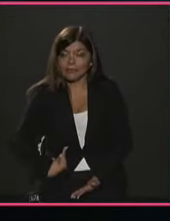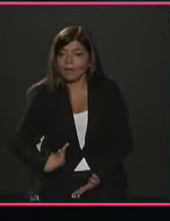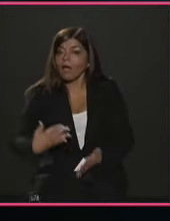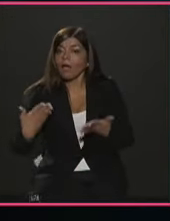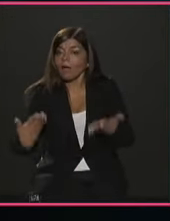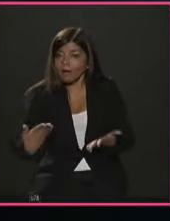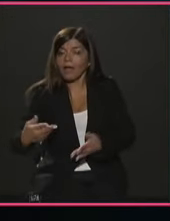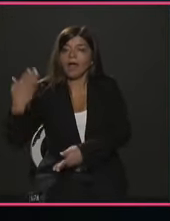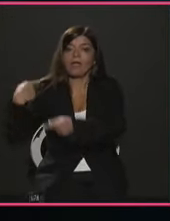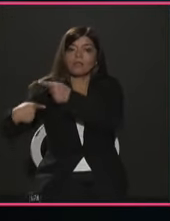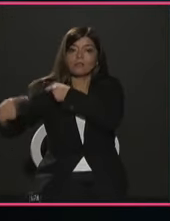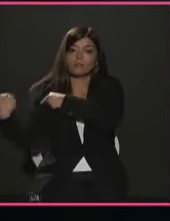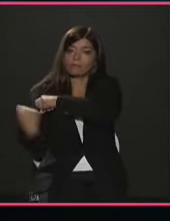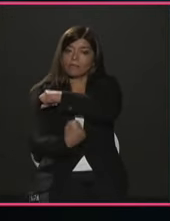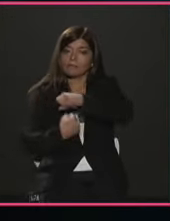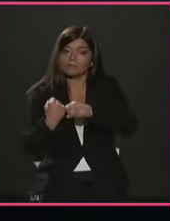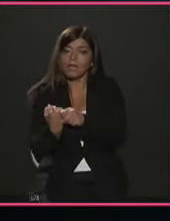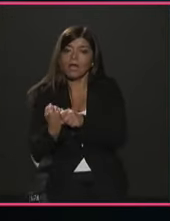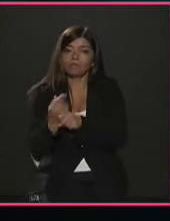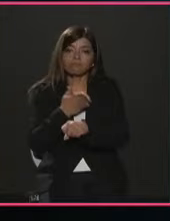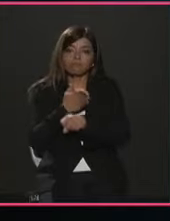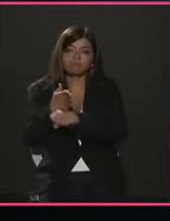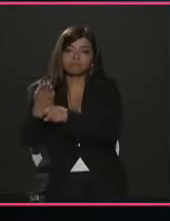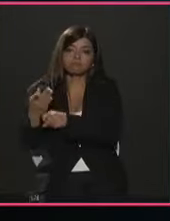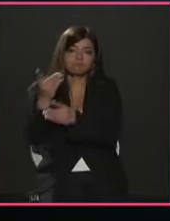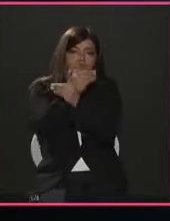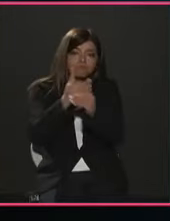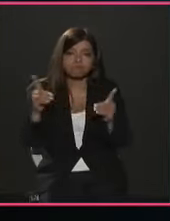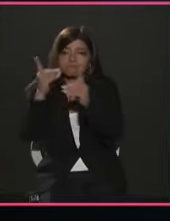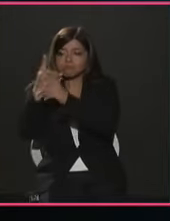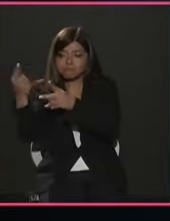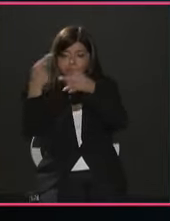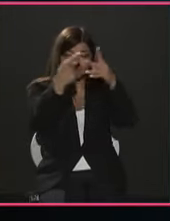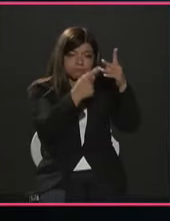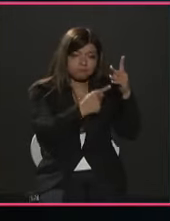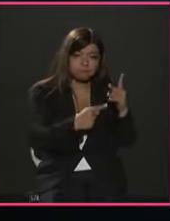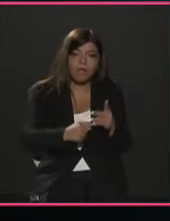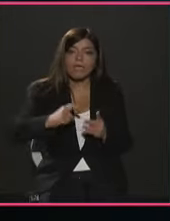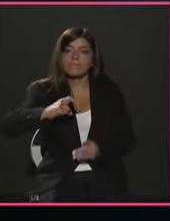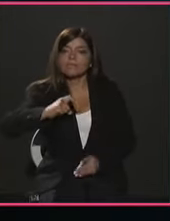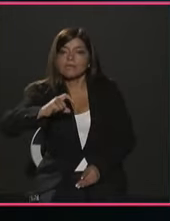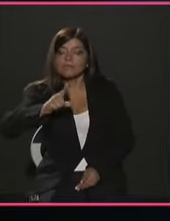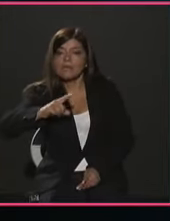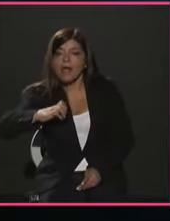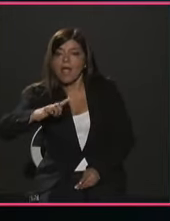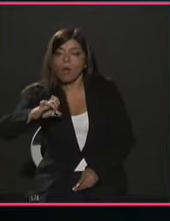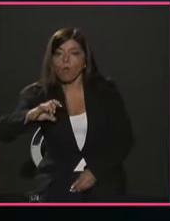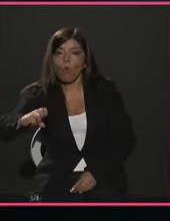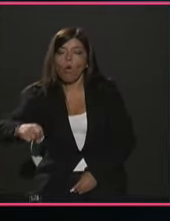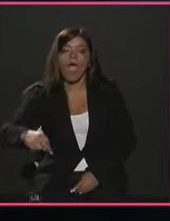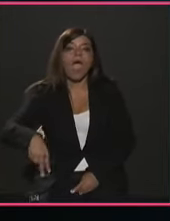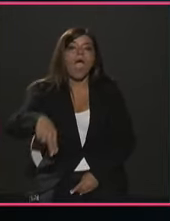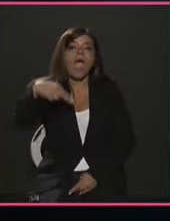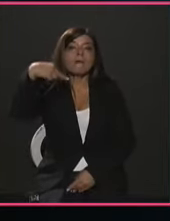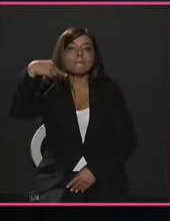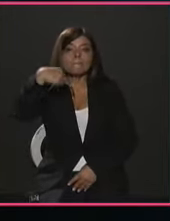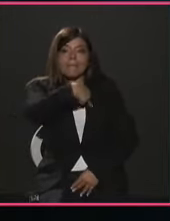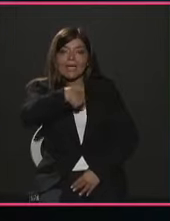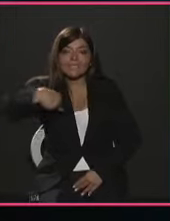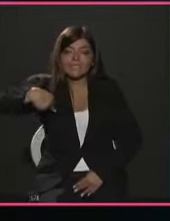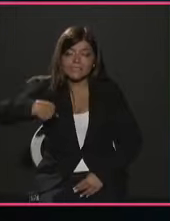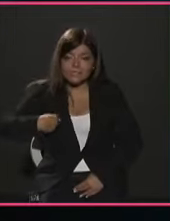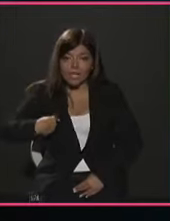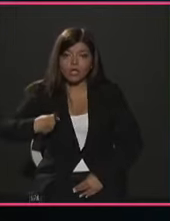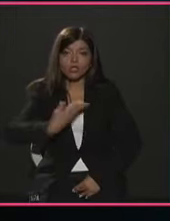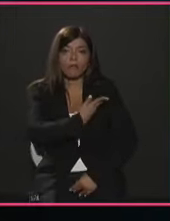año pasado estuvimos en diferentes diálogos en Bruselas en la cumbre celac en beinn en conversaciones con el presidente